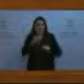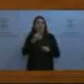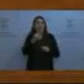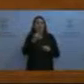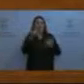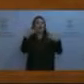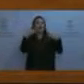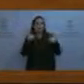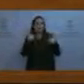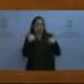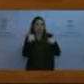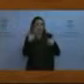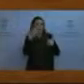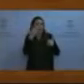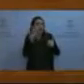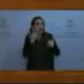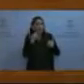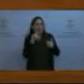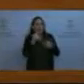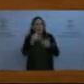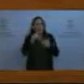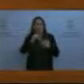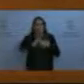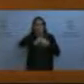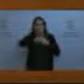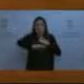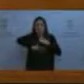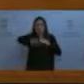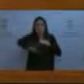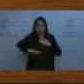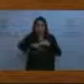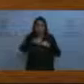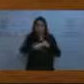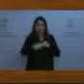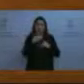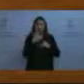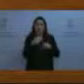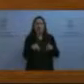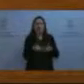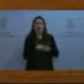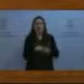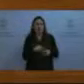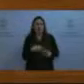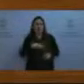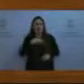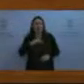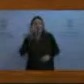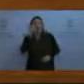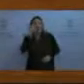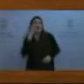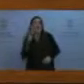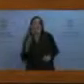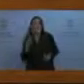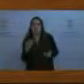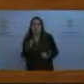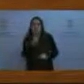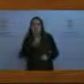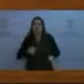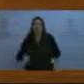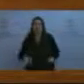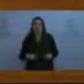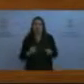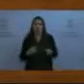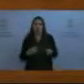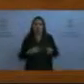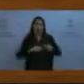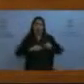que las aguas del Cantábrico tenían capacidad de autodepuración. O sea, la solución de la responsable